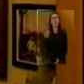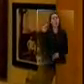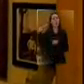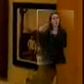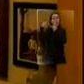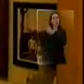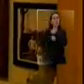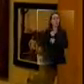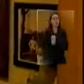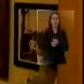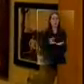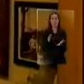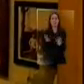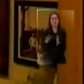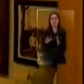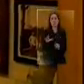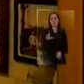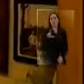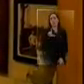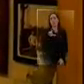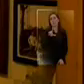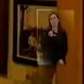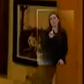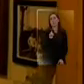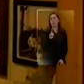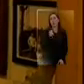Nos conocimos como en el